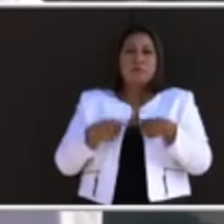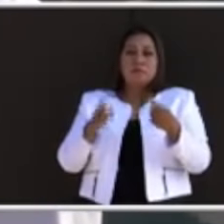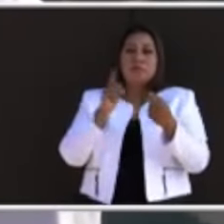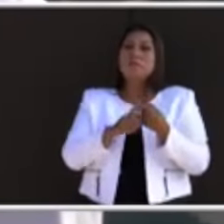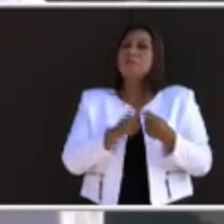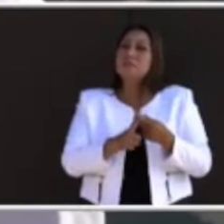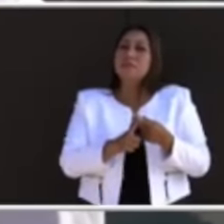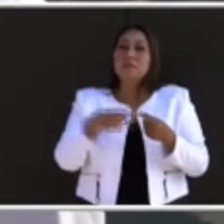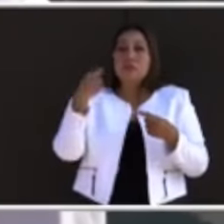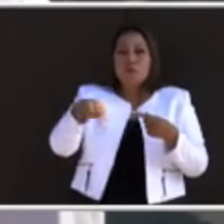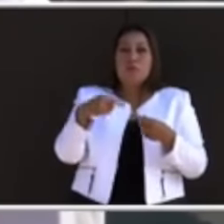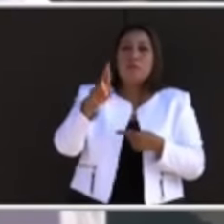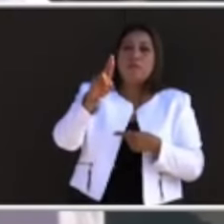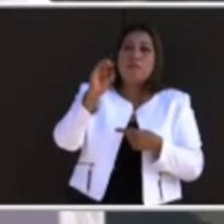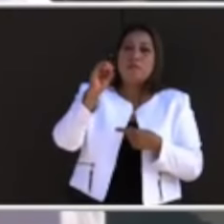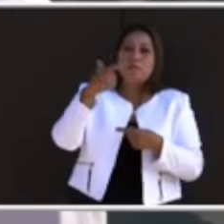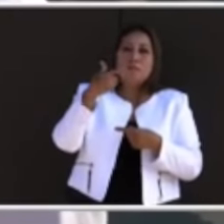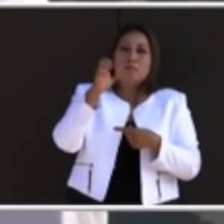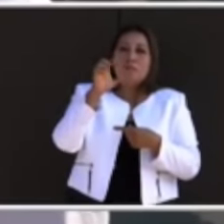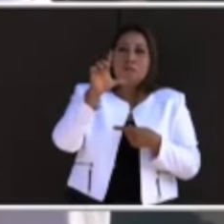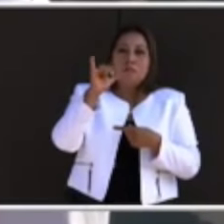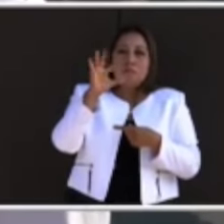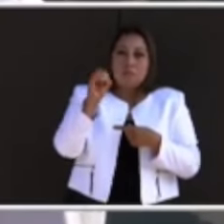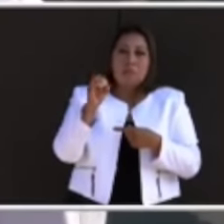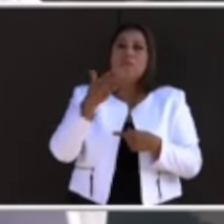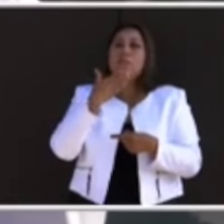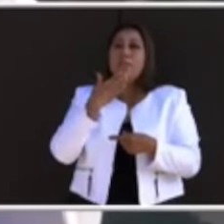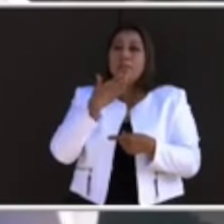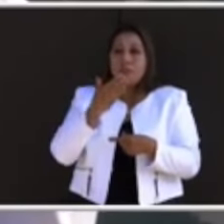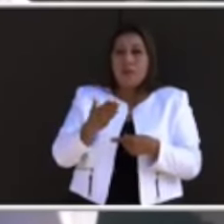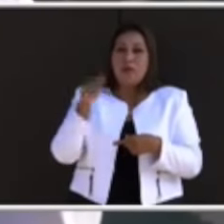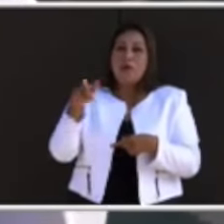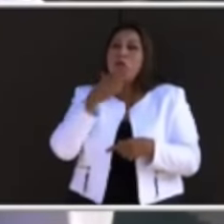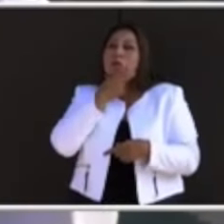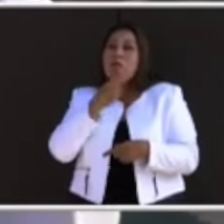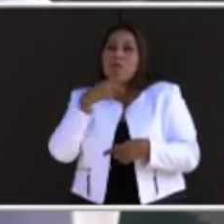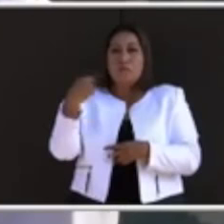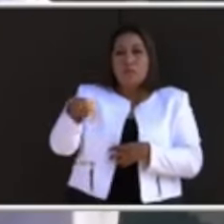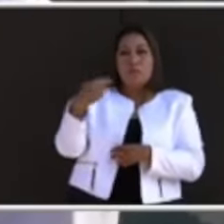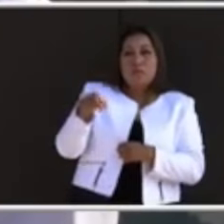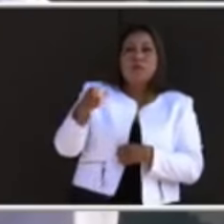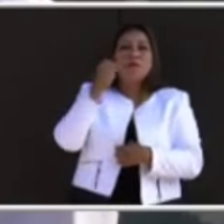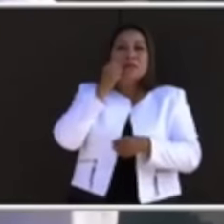Rogelio Franco Castán será secretario de Gobierno.